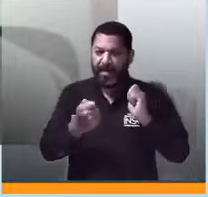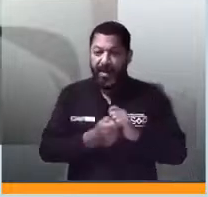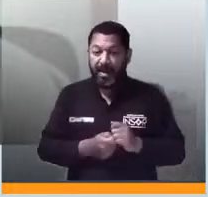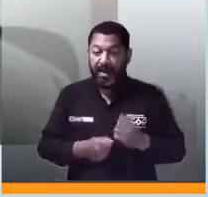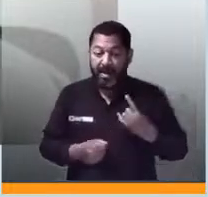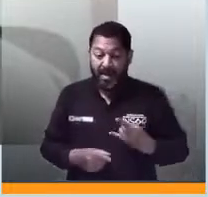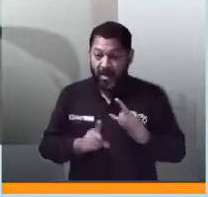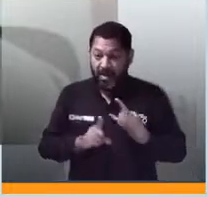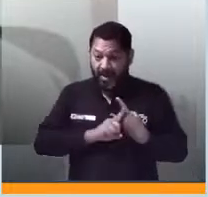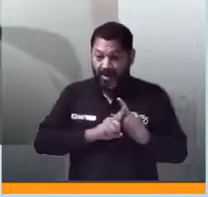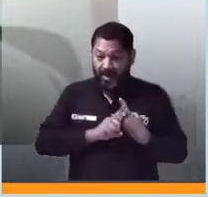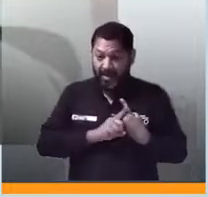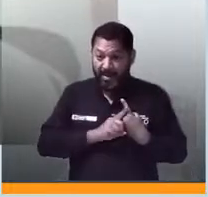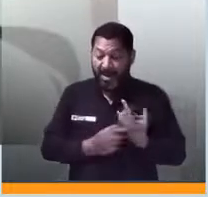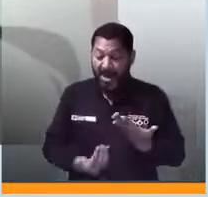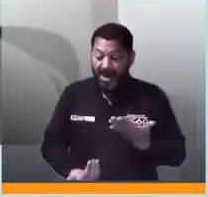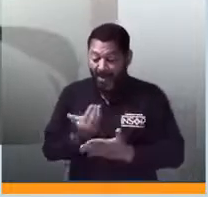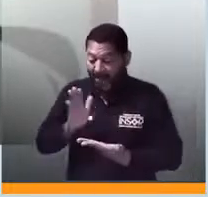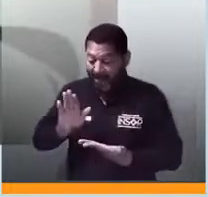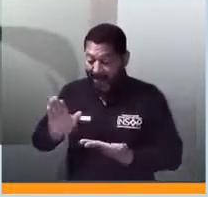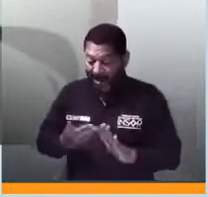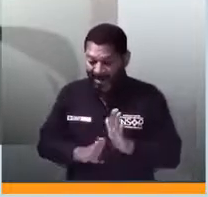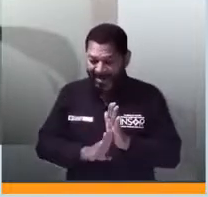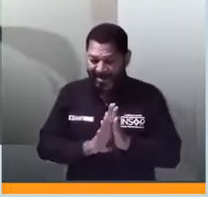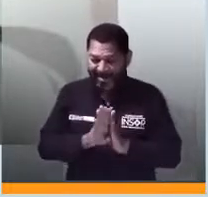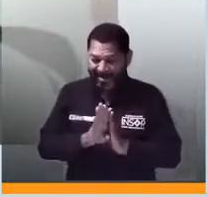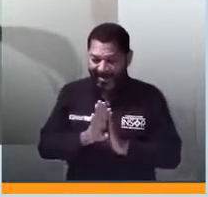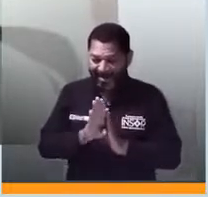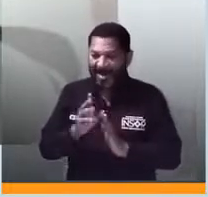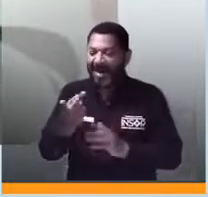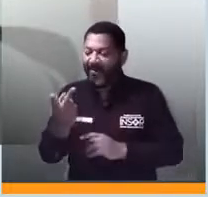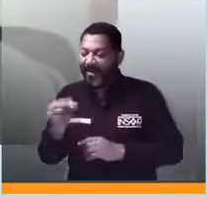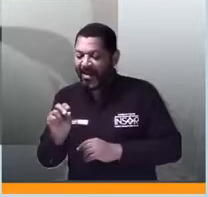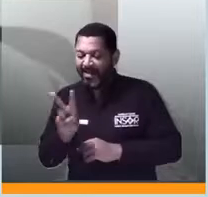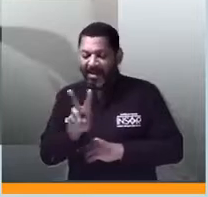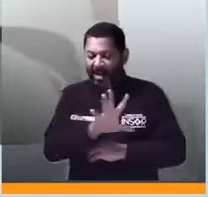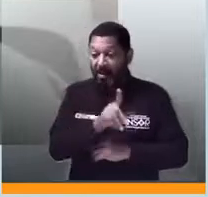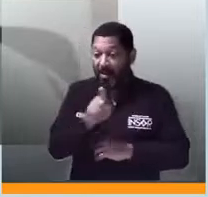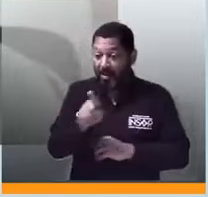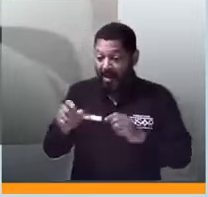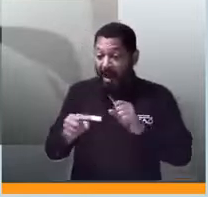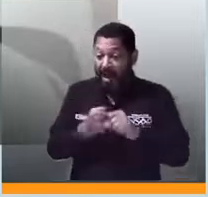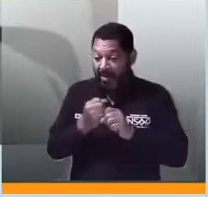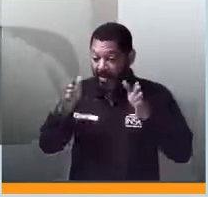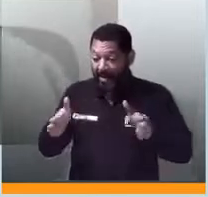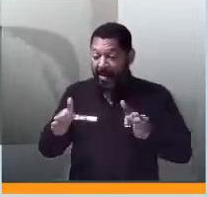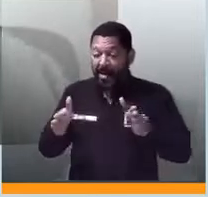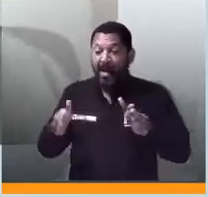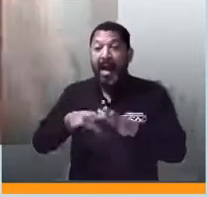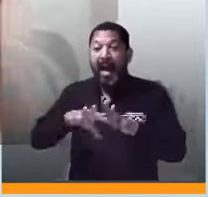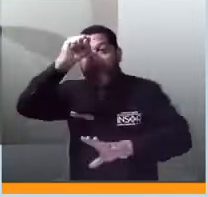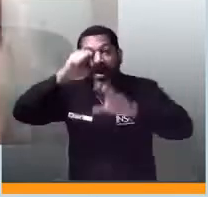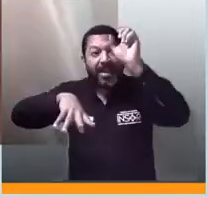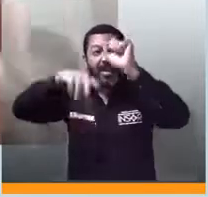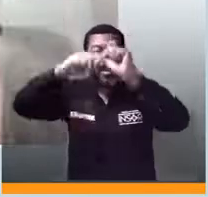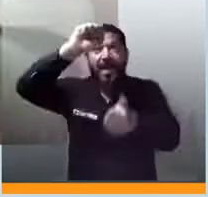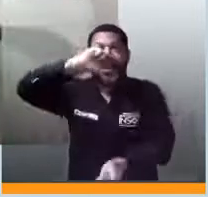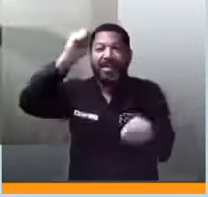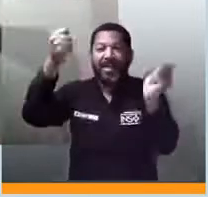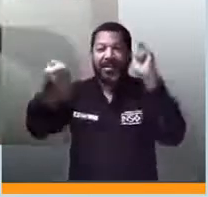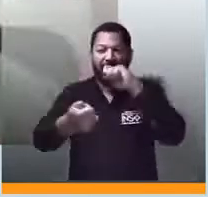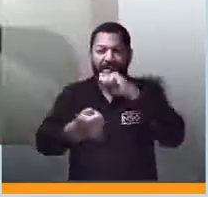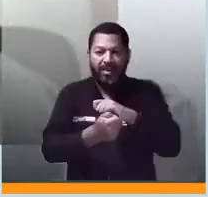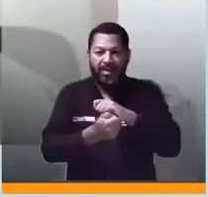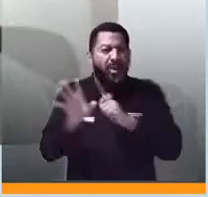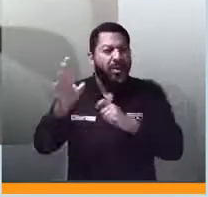hemos llamado nuestro nuevo Plan de Desarrollo 2025, Aprendizaje para la Transformación. Toda la apuesta